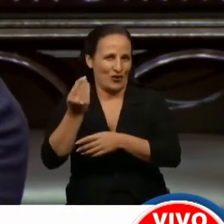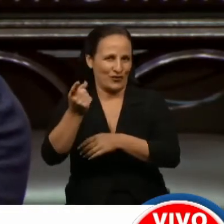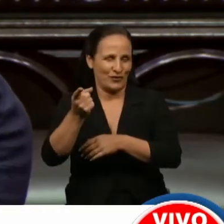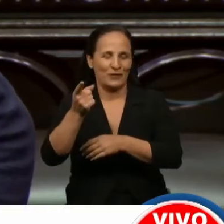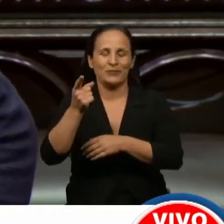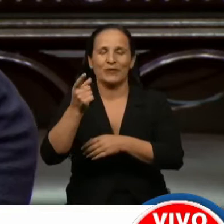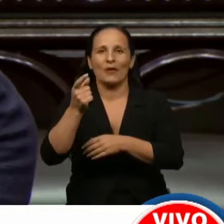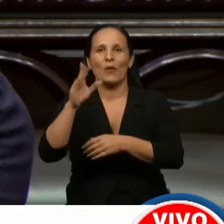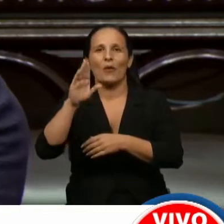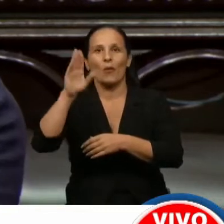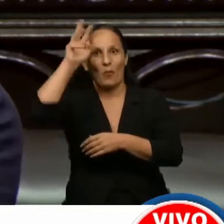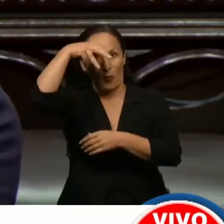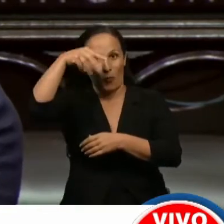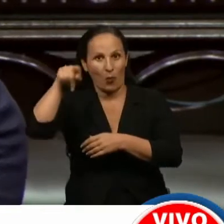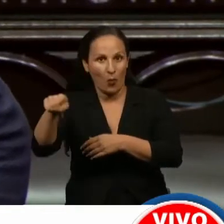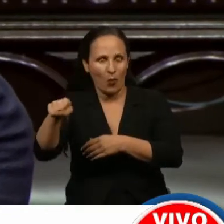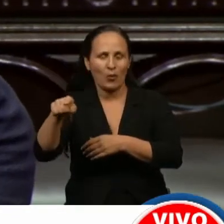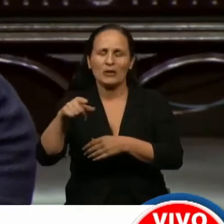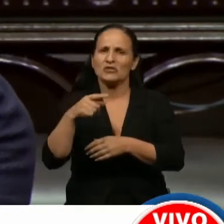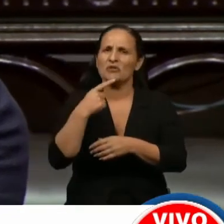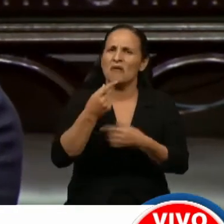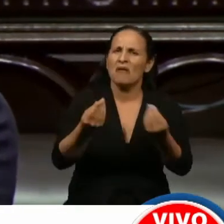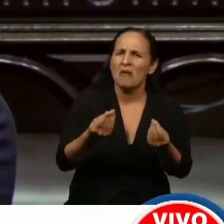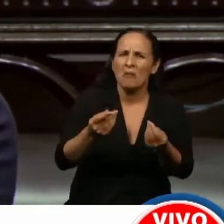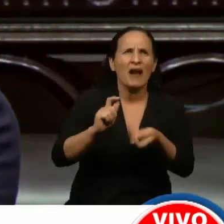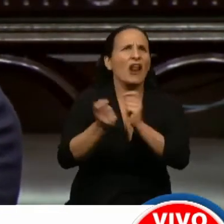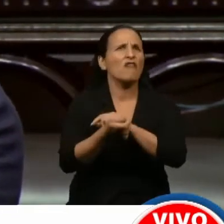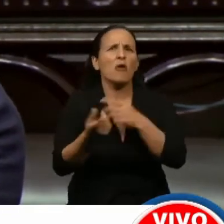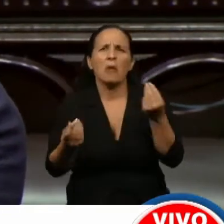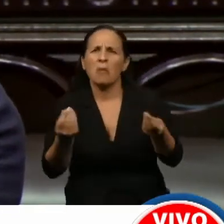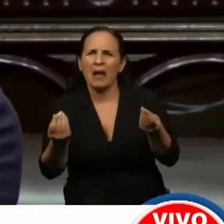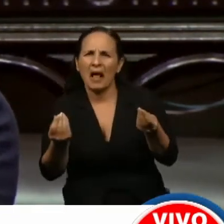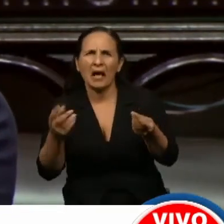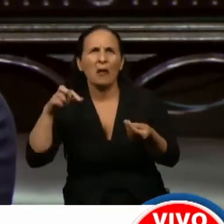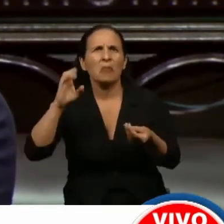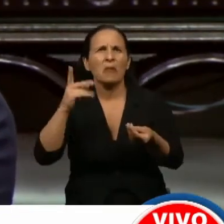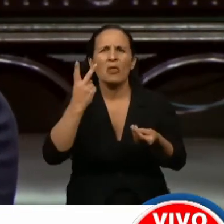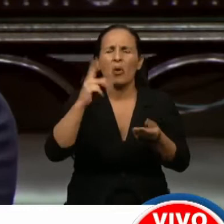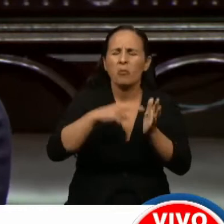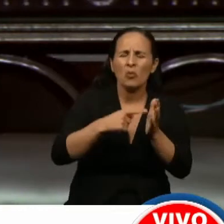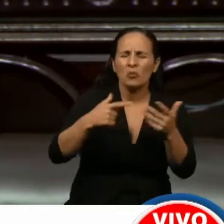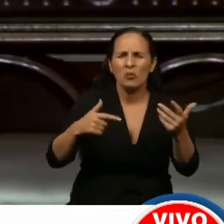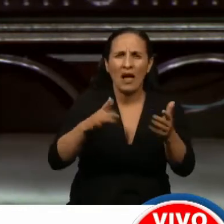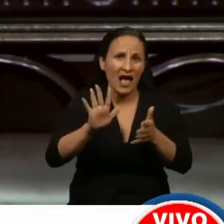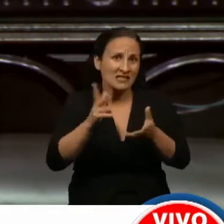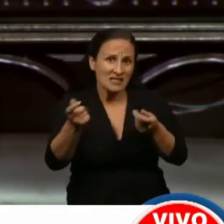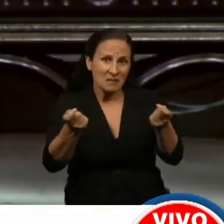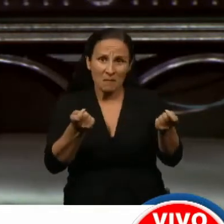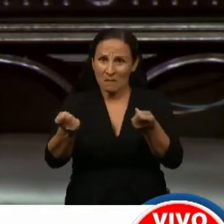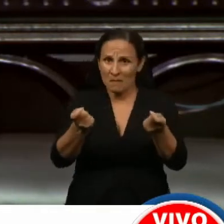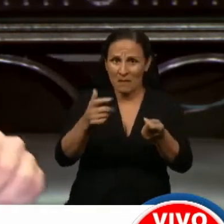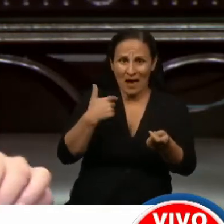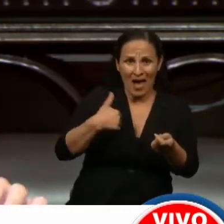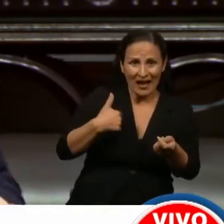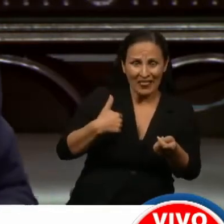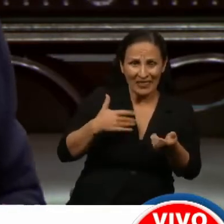que no sabía para qué se había hecho una reforma y en qué se habían ido 2 puntos del PBI. Así se administró la Argentina. Pero